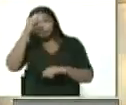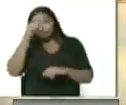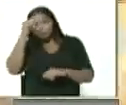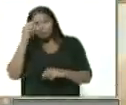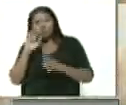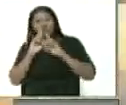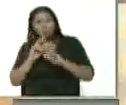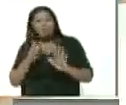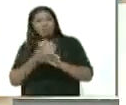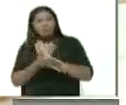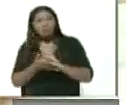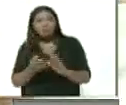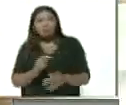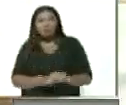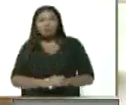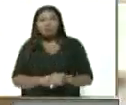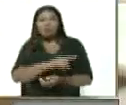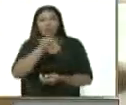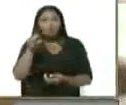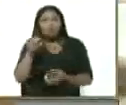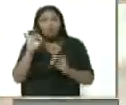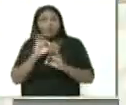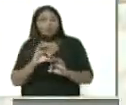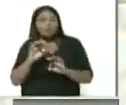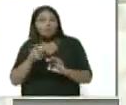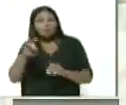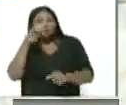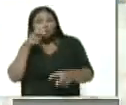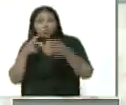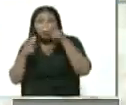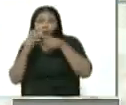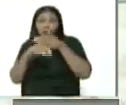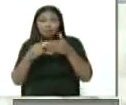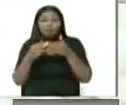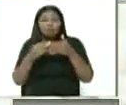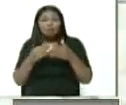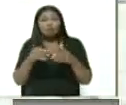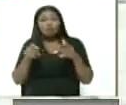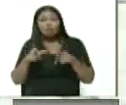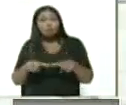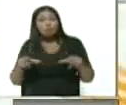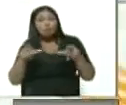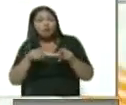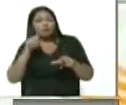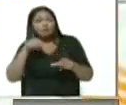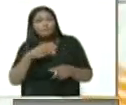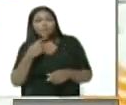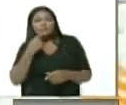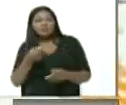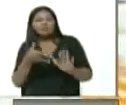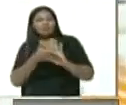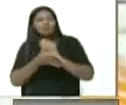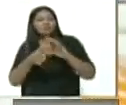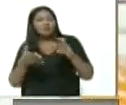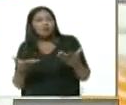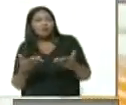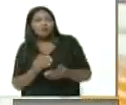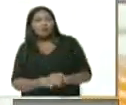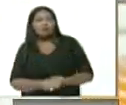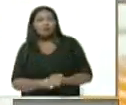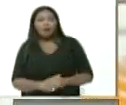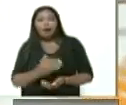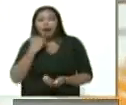no puede ningún observador observadora de alguno de estos organismos salir diciendo bueno hay una tendencia